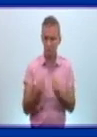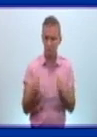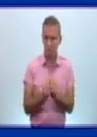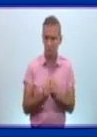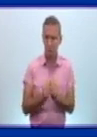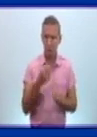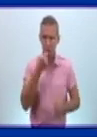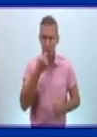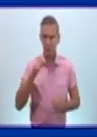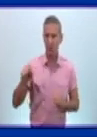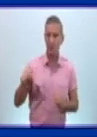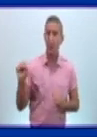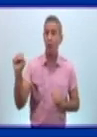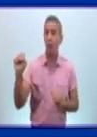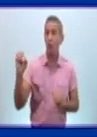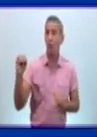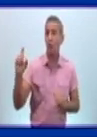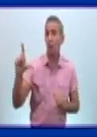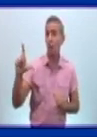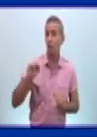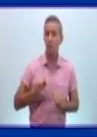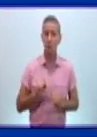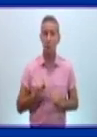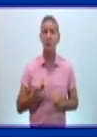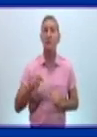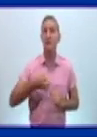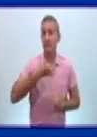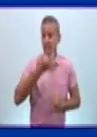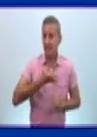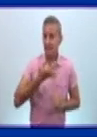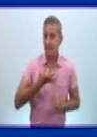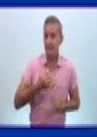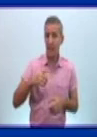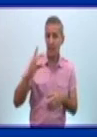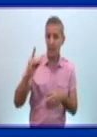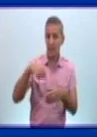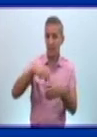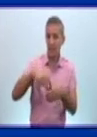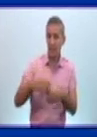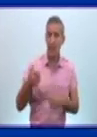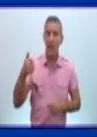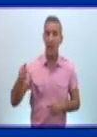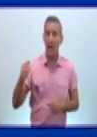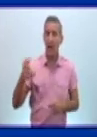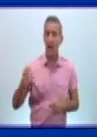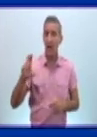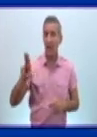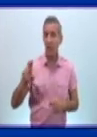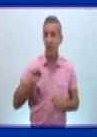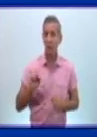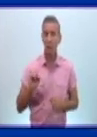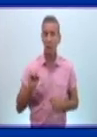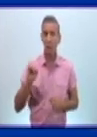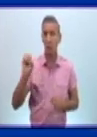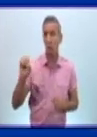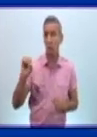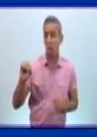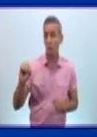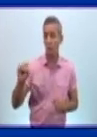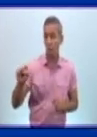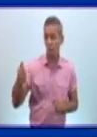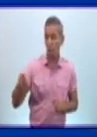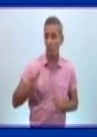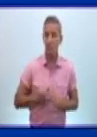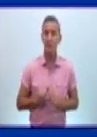disolución. Sin embargo, nos están diciendo que es una disolución acuosa. Cuando nos digan disolución acuosa,